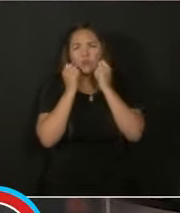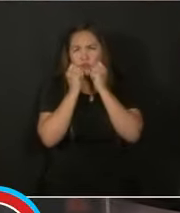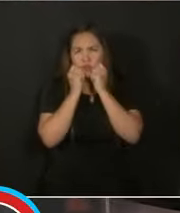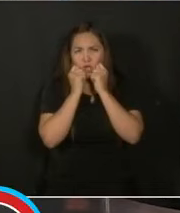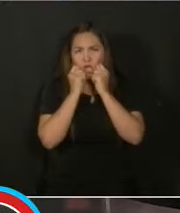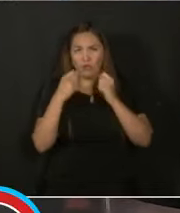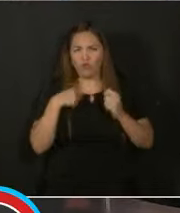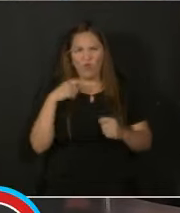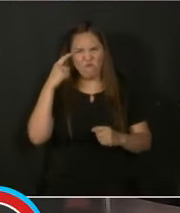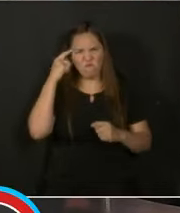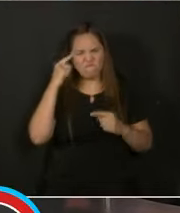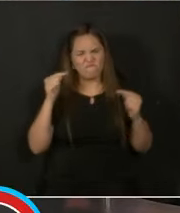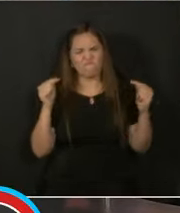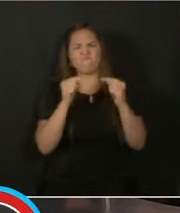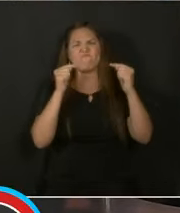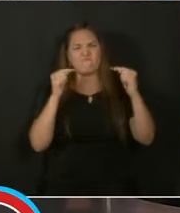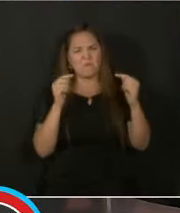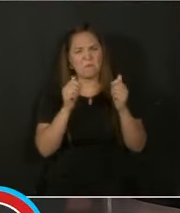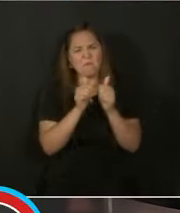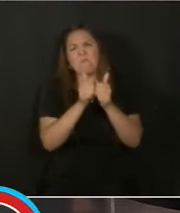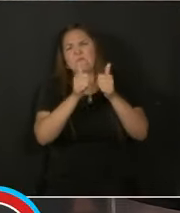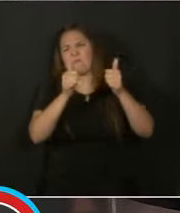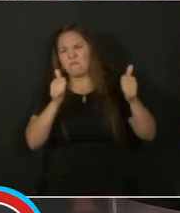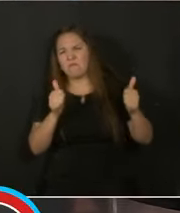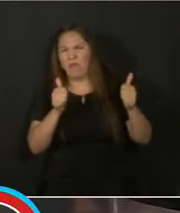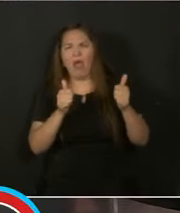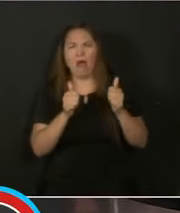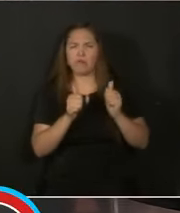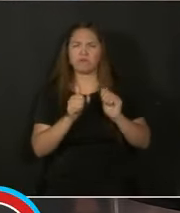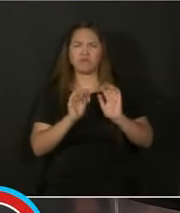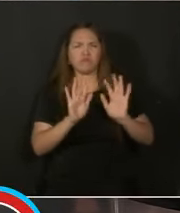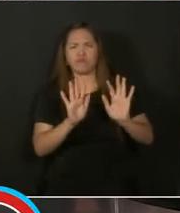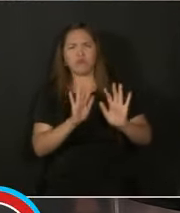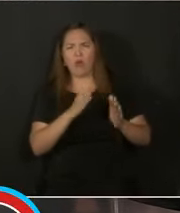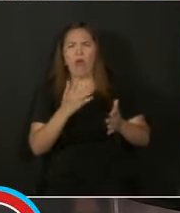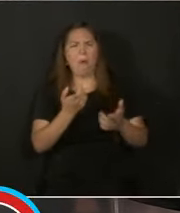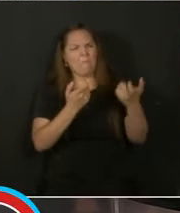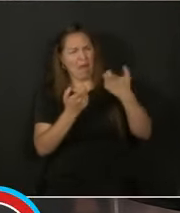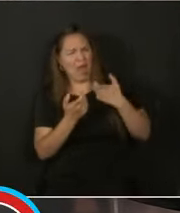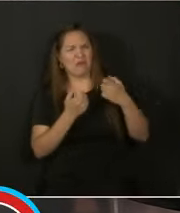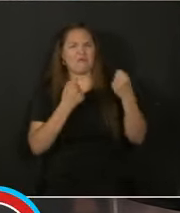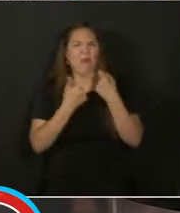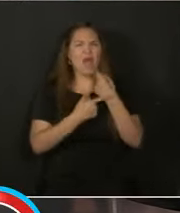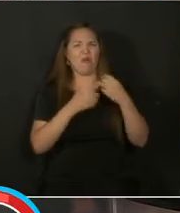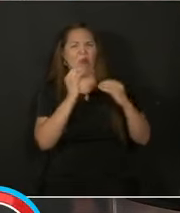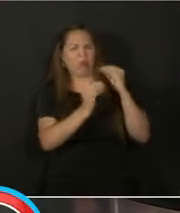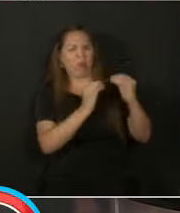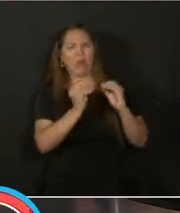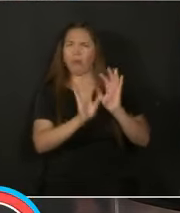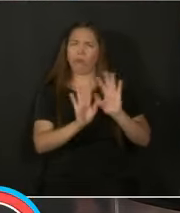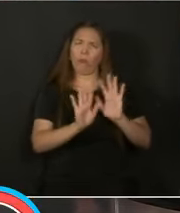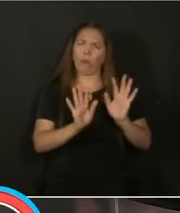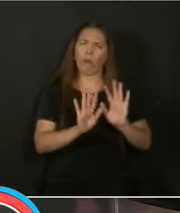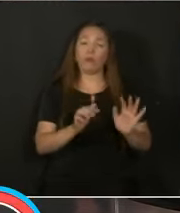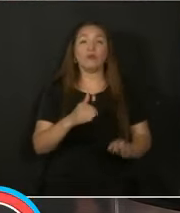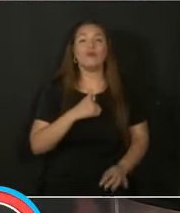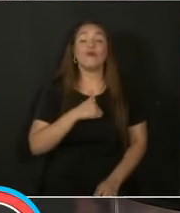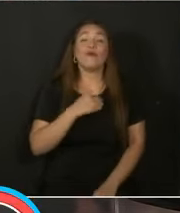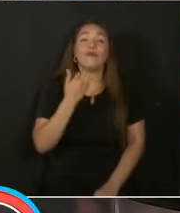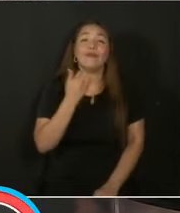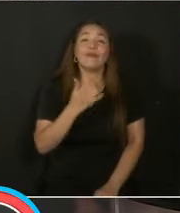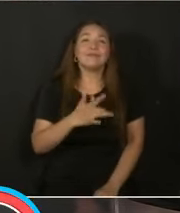por enojo ni por capricho ni por falta de pago ni por por nada yo quería probar